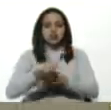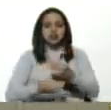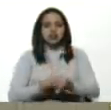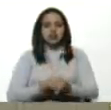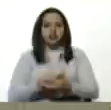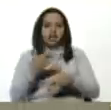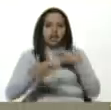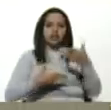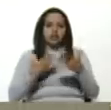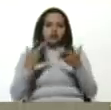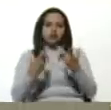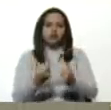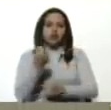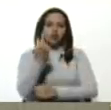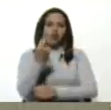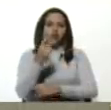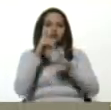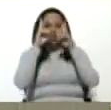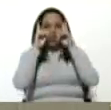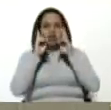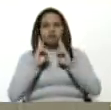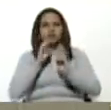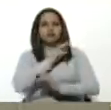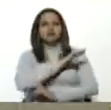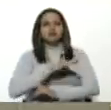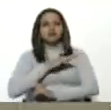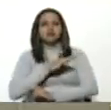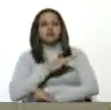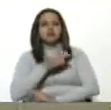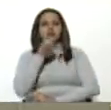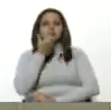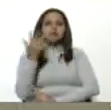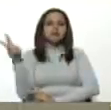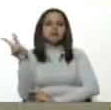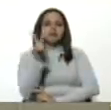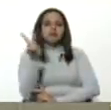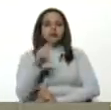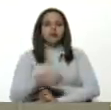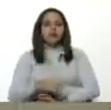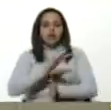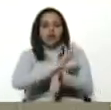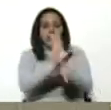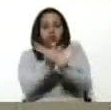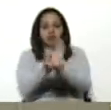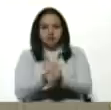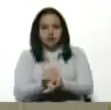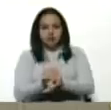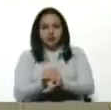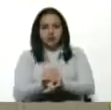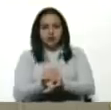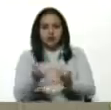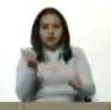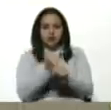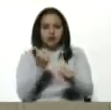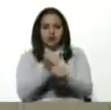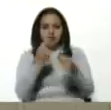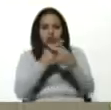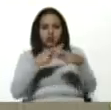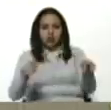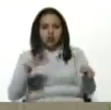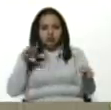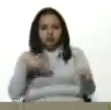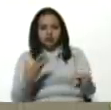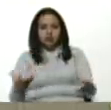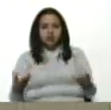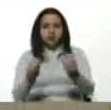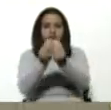jornada número 11 de desinfección de la misión Venezuela Bella. Es la adaptación de la gestión pública para